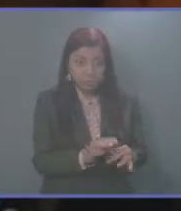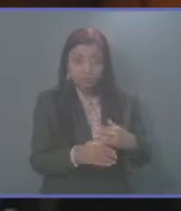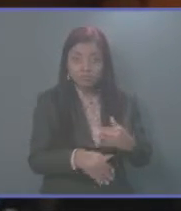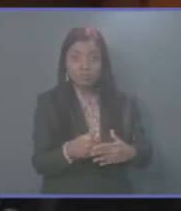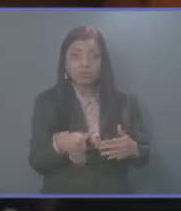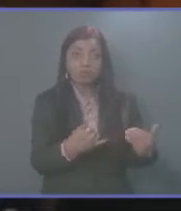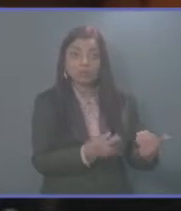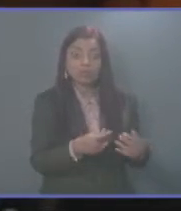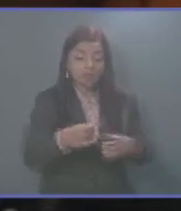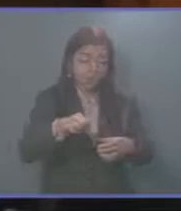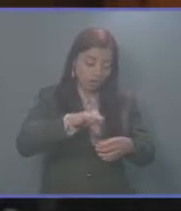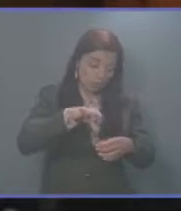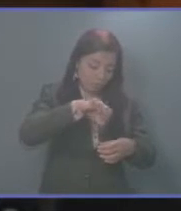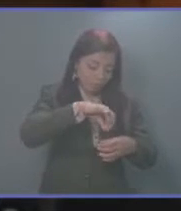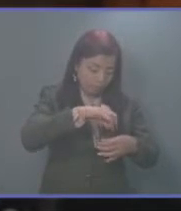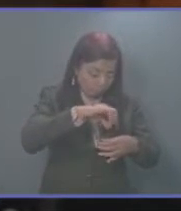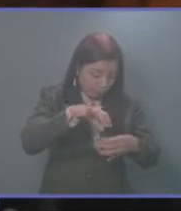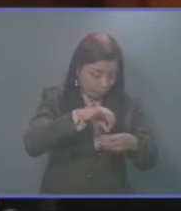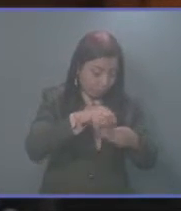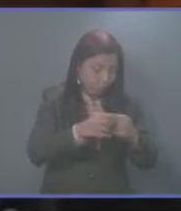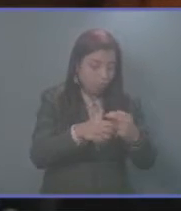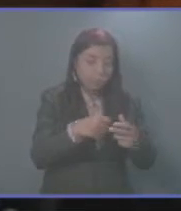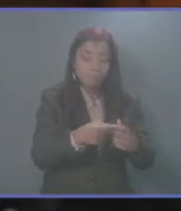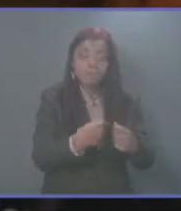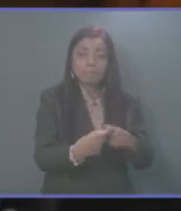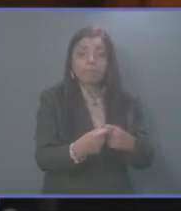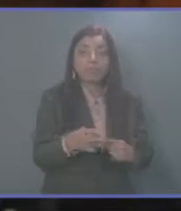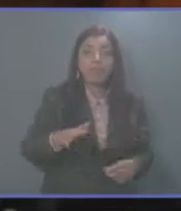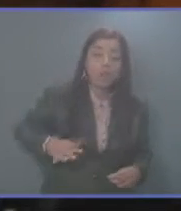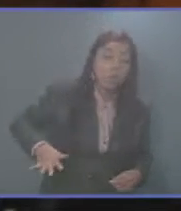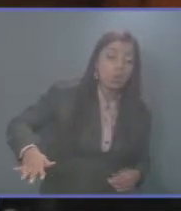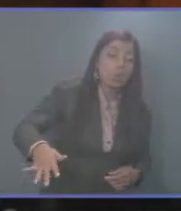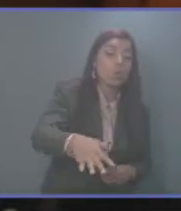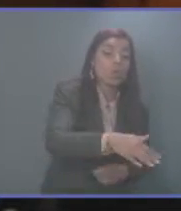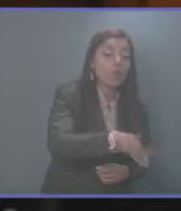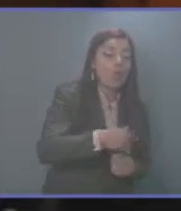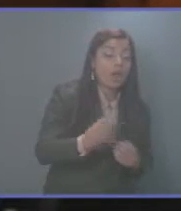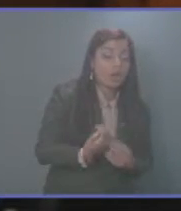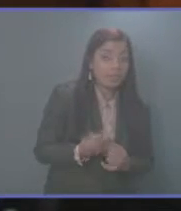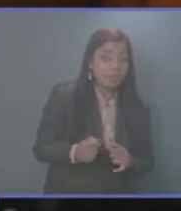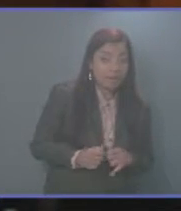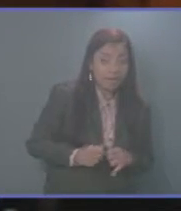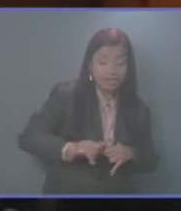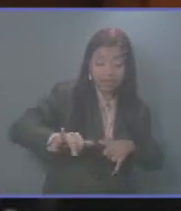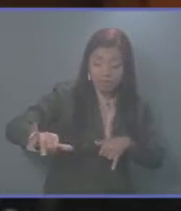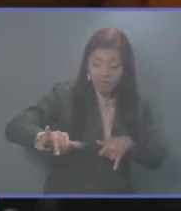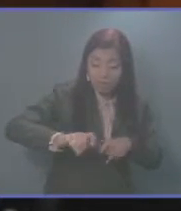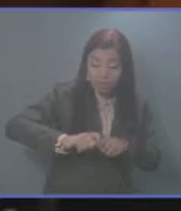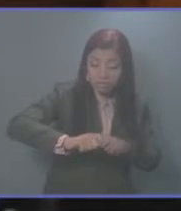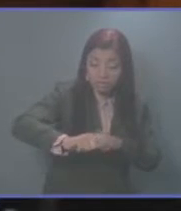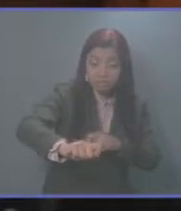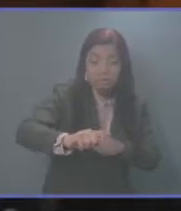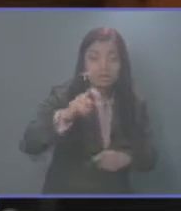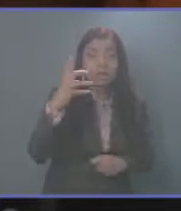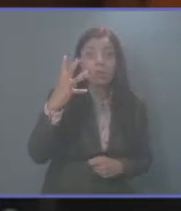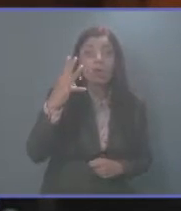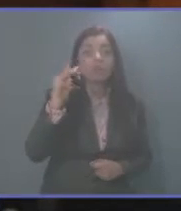de llenado deberá estar a 4 metros de distancia de los otros